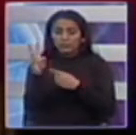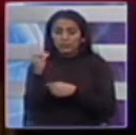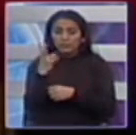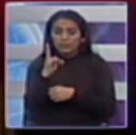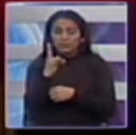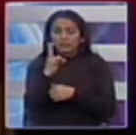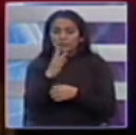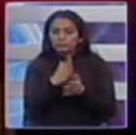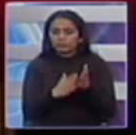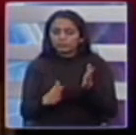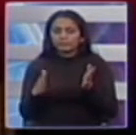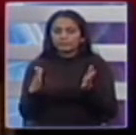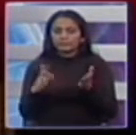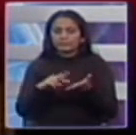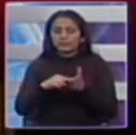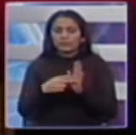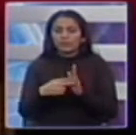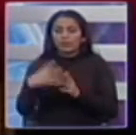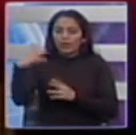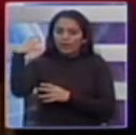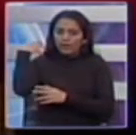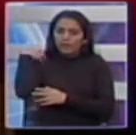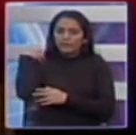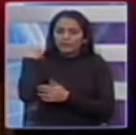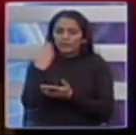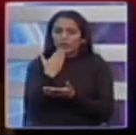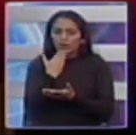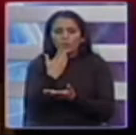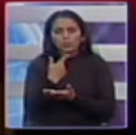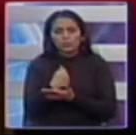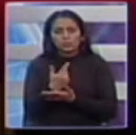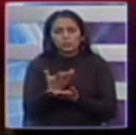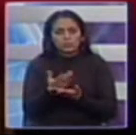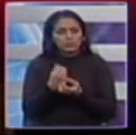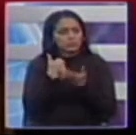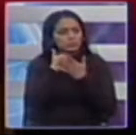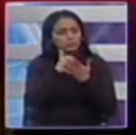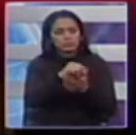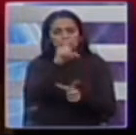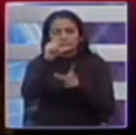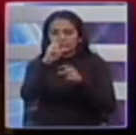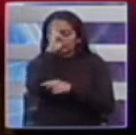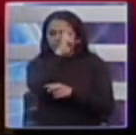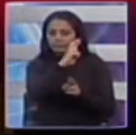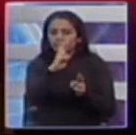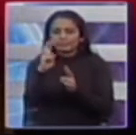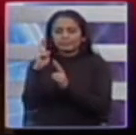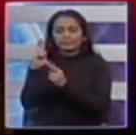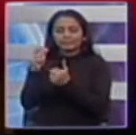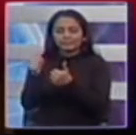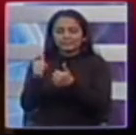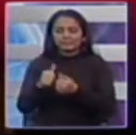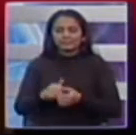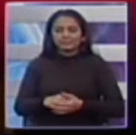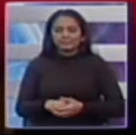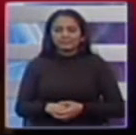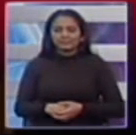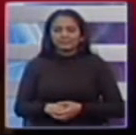significa una garantía y una ampliación de derechos ciudadanos que los estamos otorgando a través de las diferentes normativas aprobadas por la Asamblea.